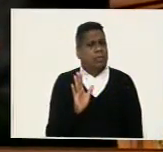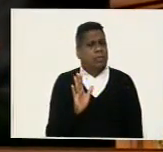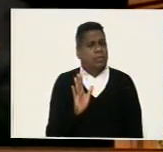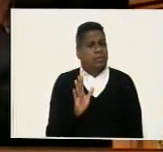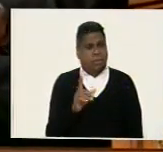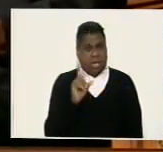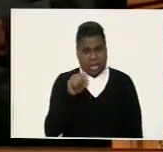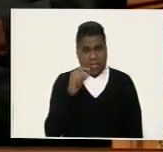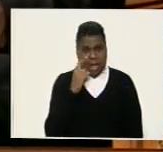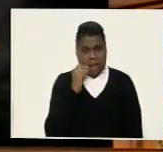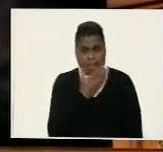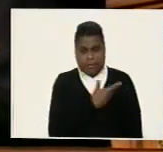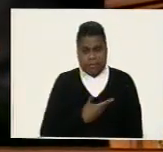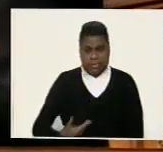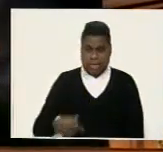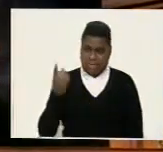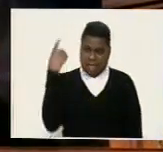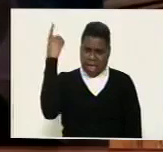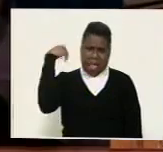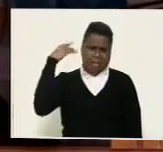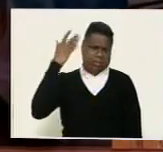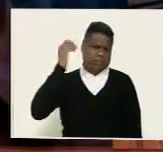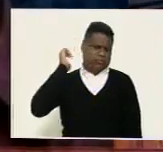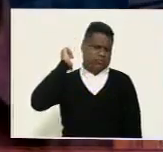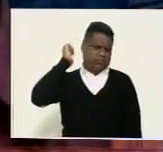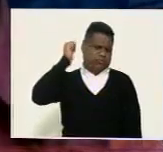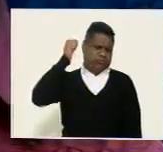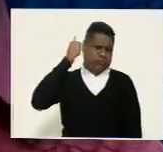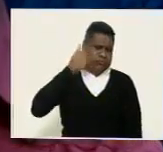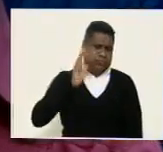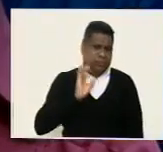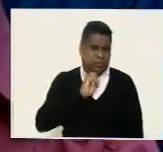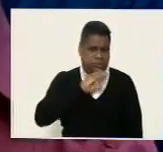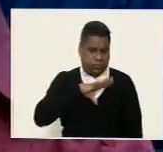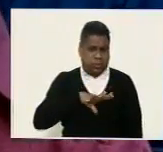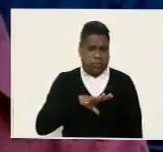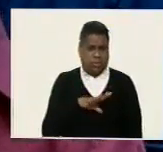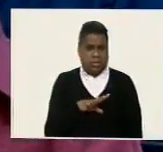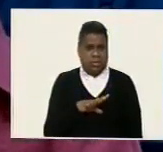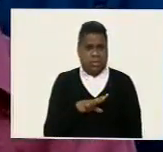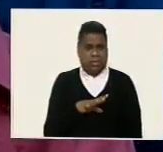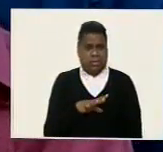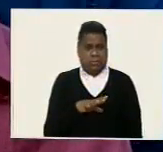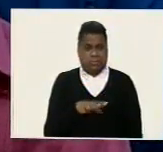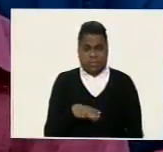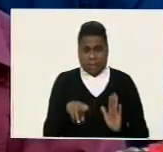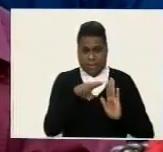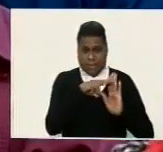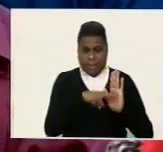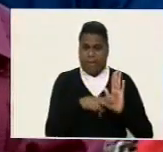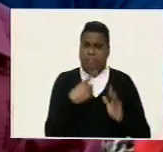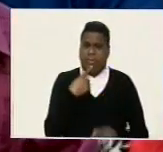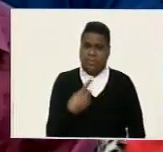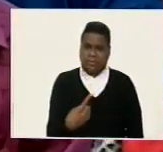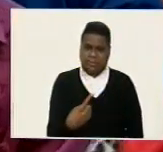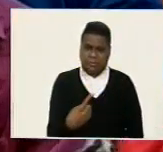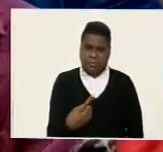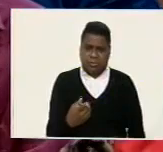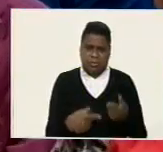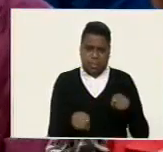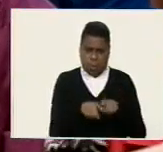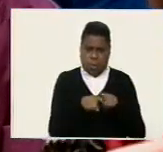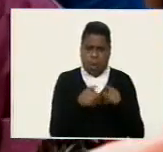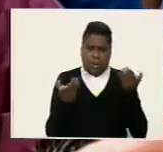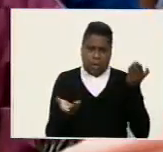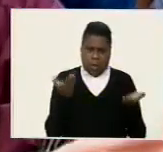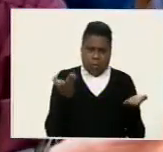Cipriano Castro tomó una medida que en algo se parece a las medidas que ha estado tomando nuestro